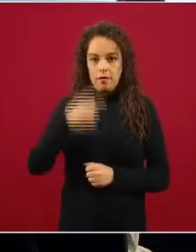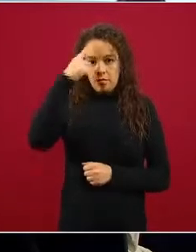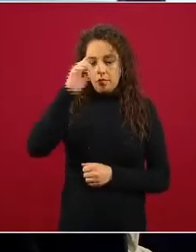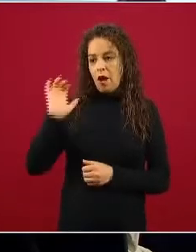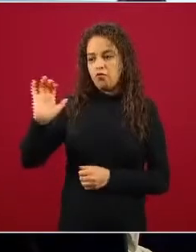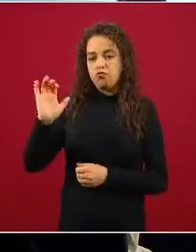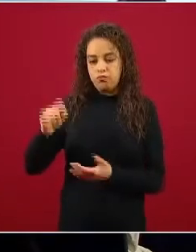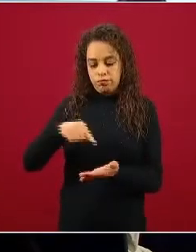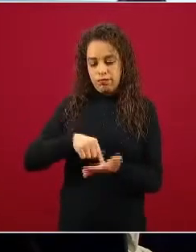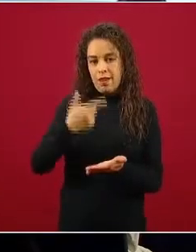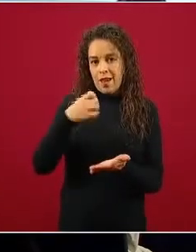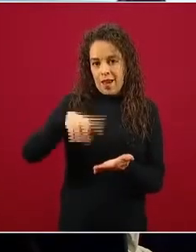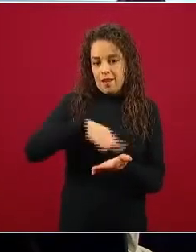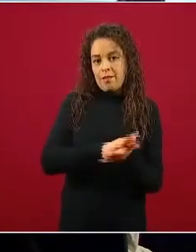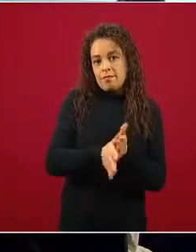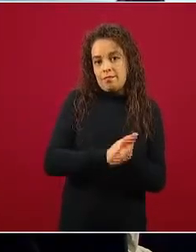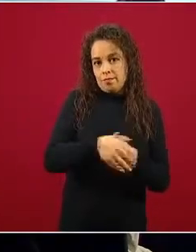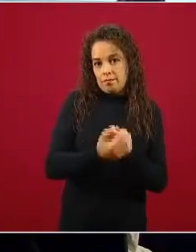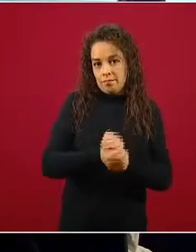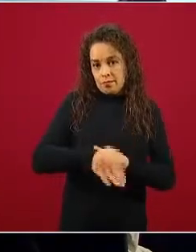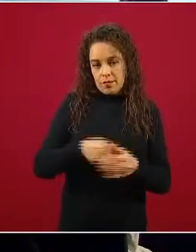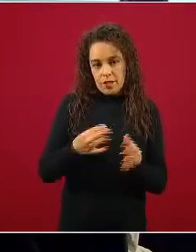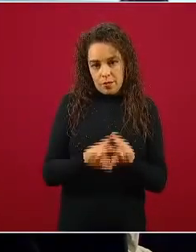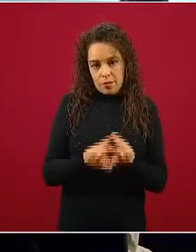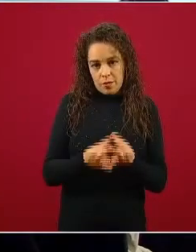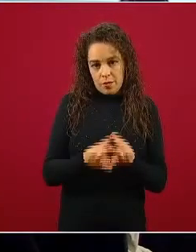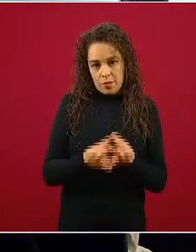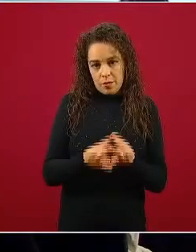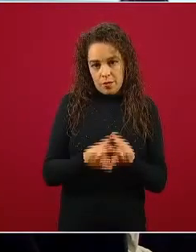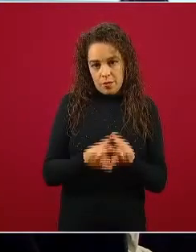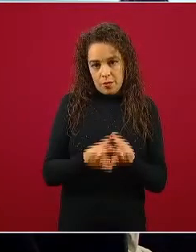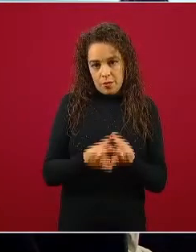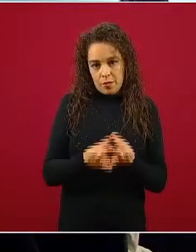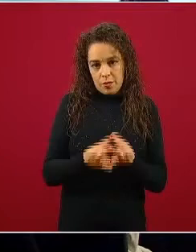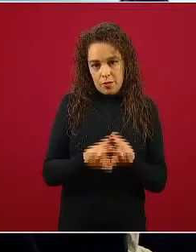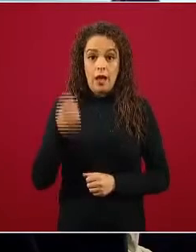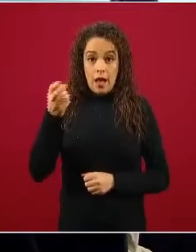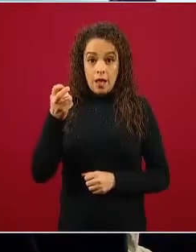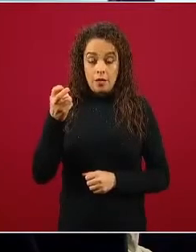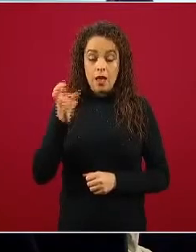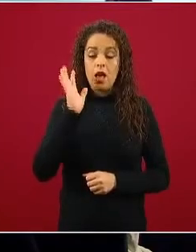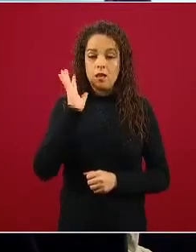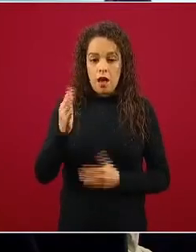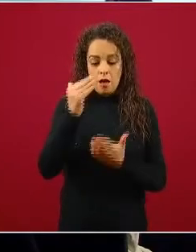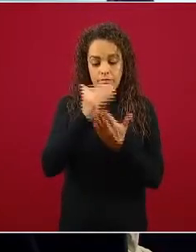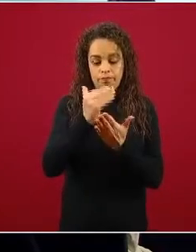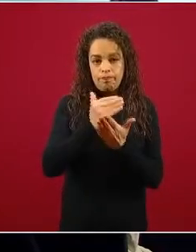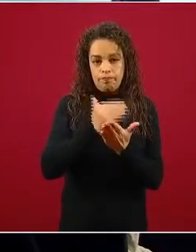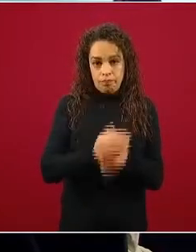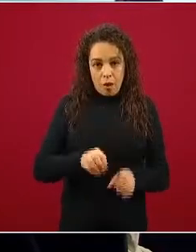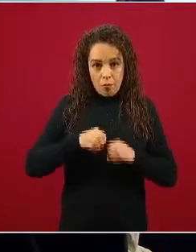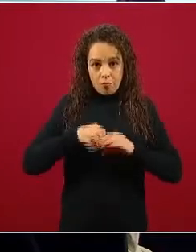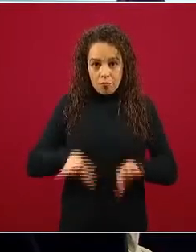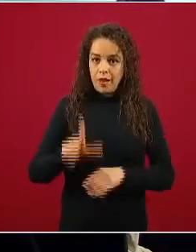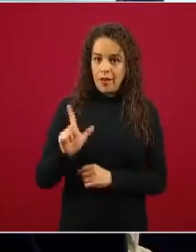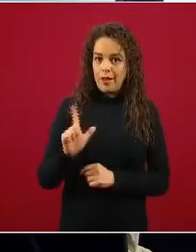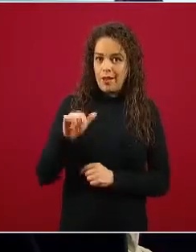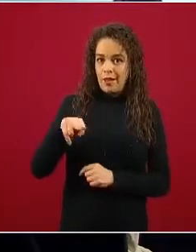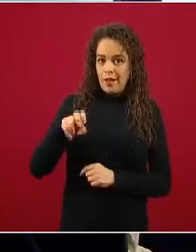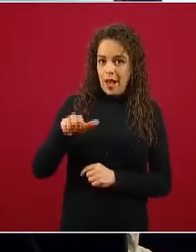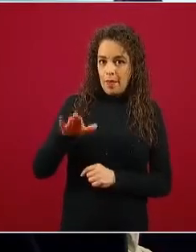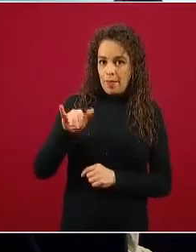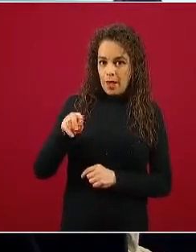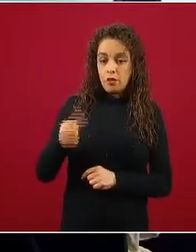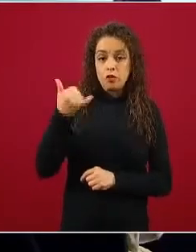dispensadores de alcohol gel. Estos puntos estratégicos están establecidos en los lineamientos que se han publicado y en la